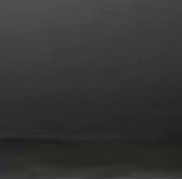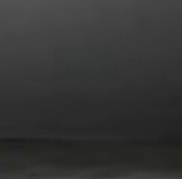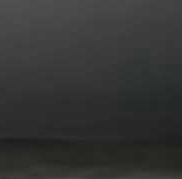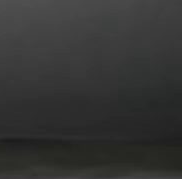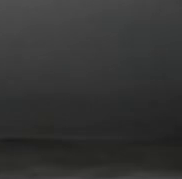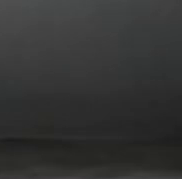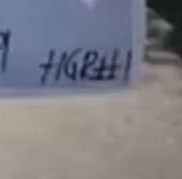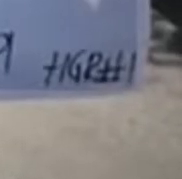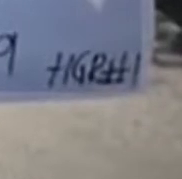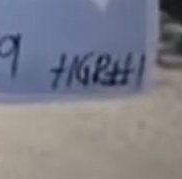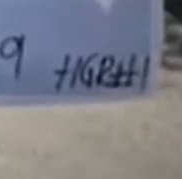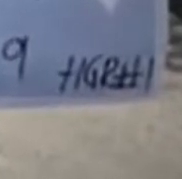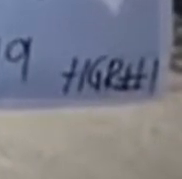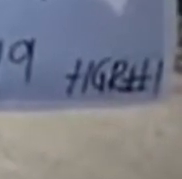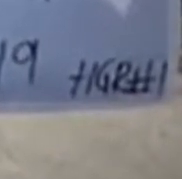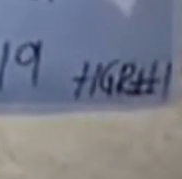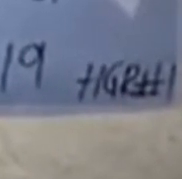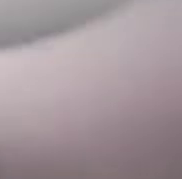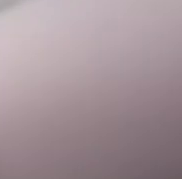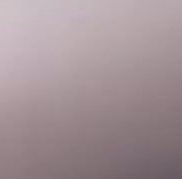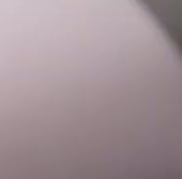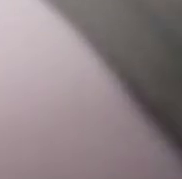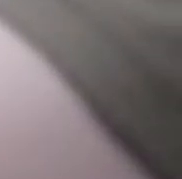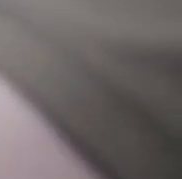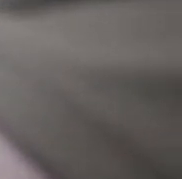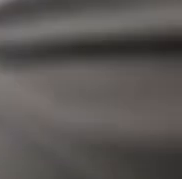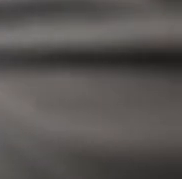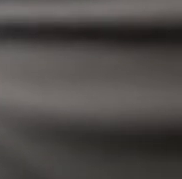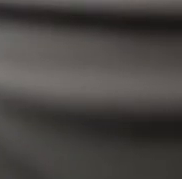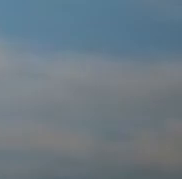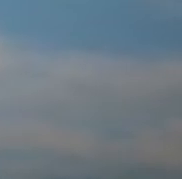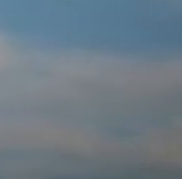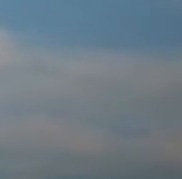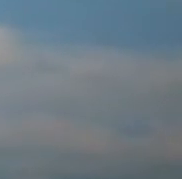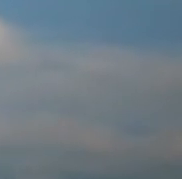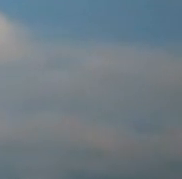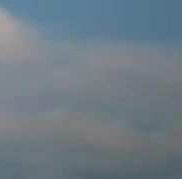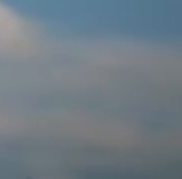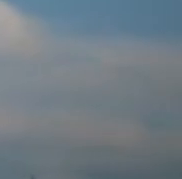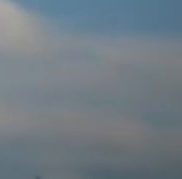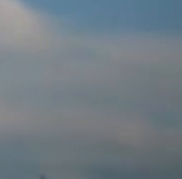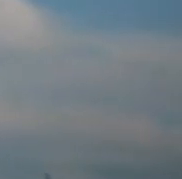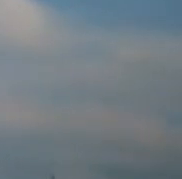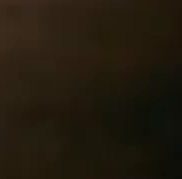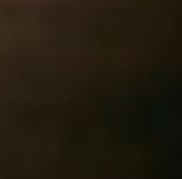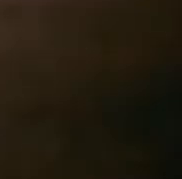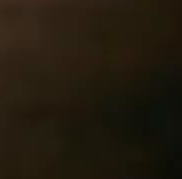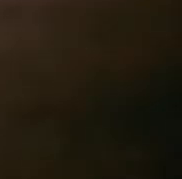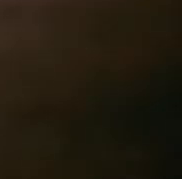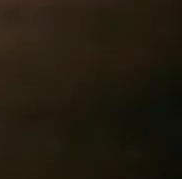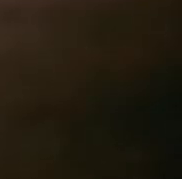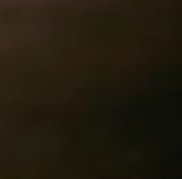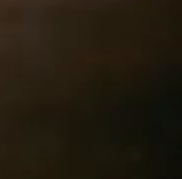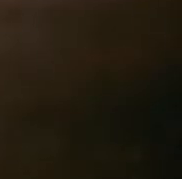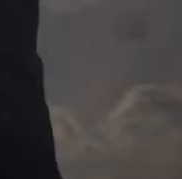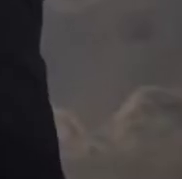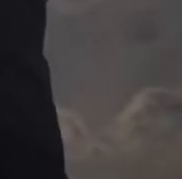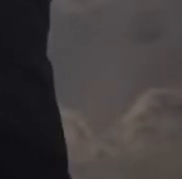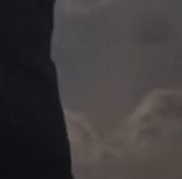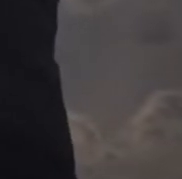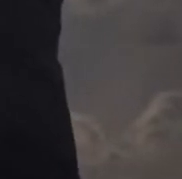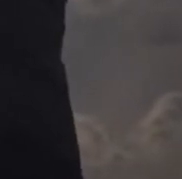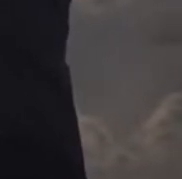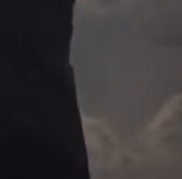para recuperar tu empleo, mejorar el sector salud y detener la delincuencia. Porque nuestras causas son las de las familias de México.